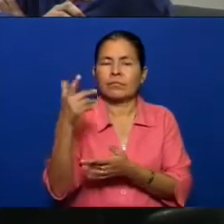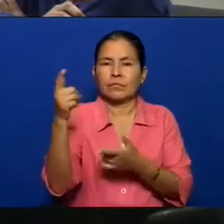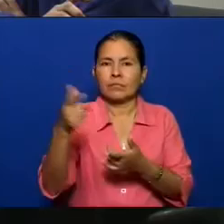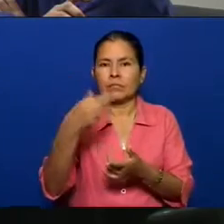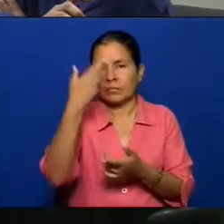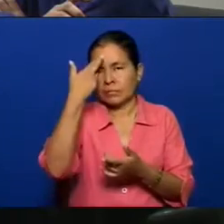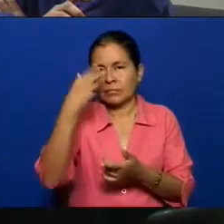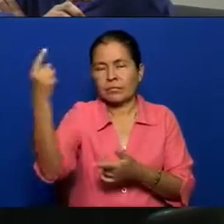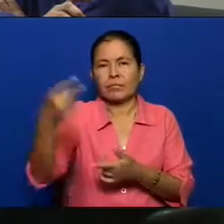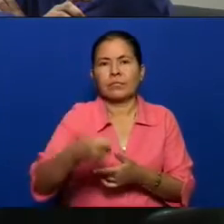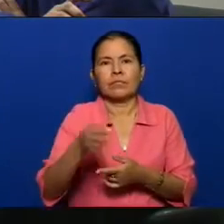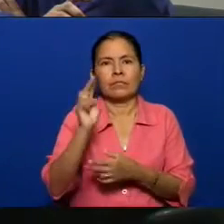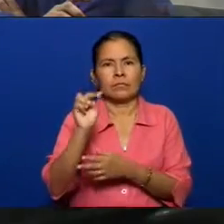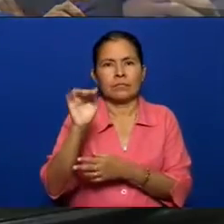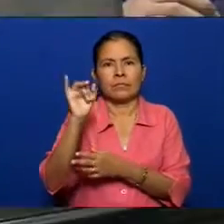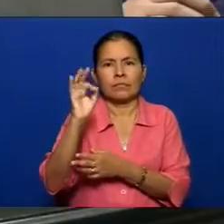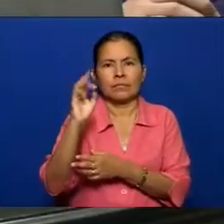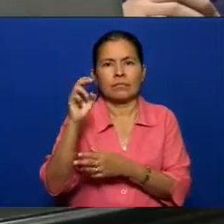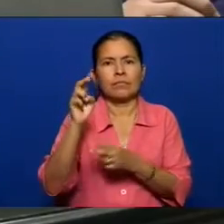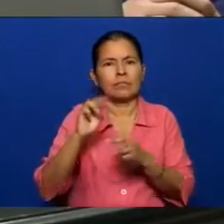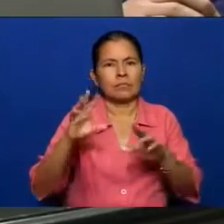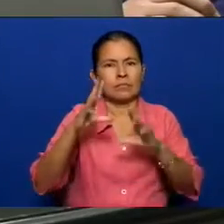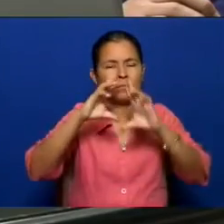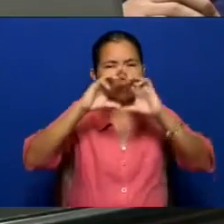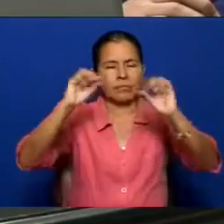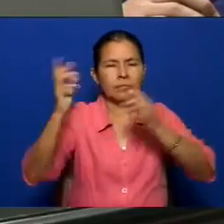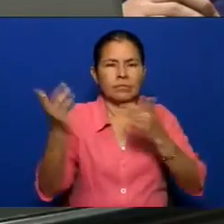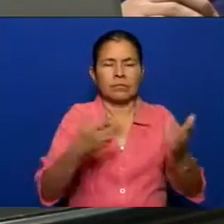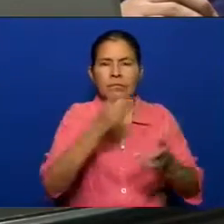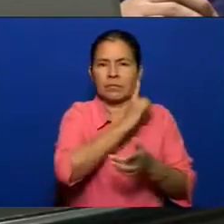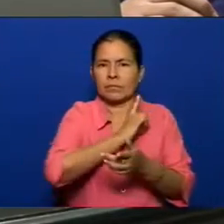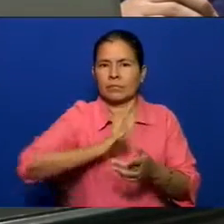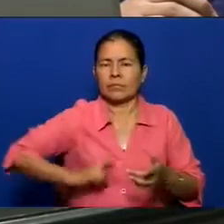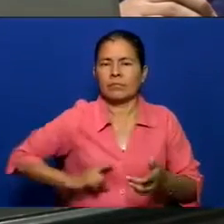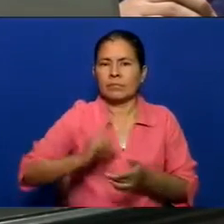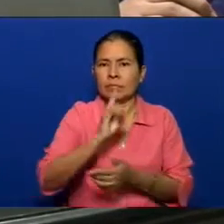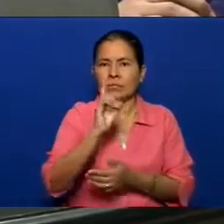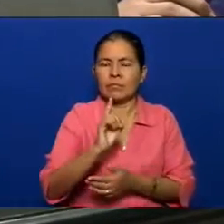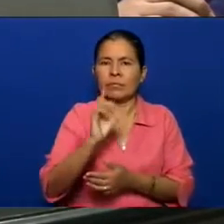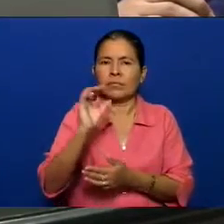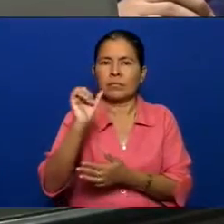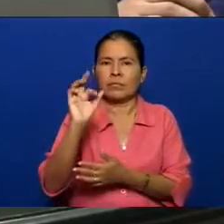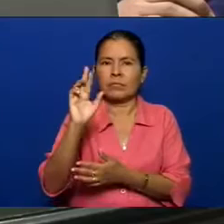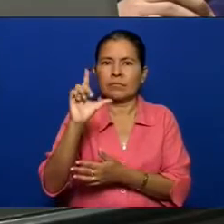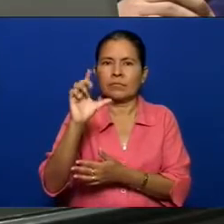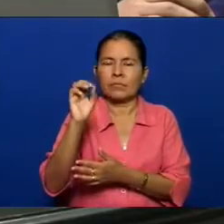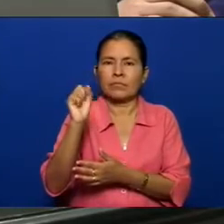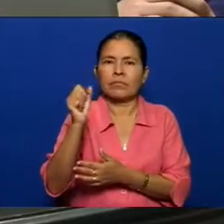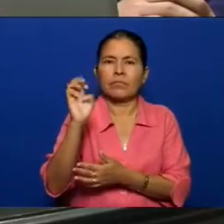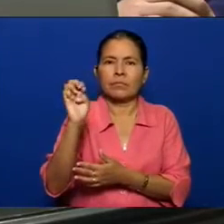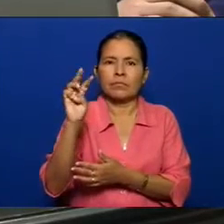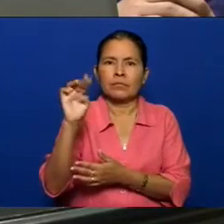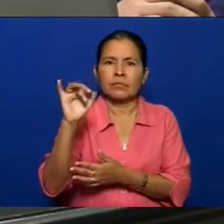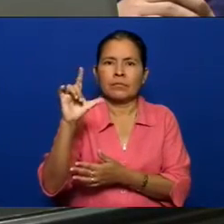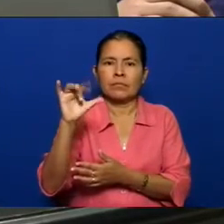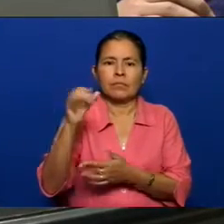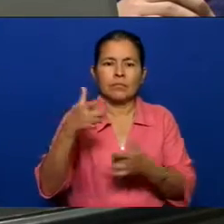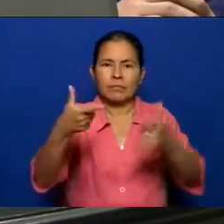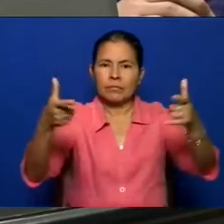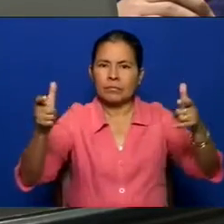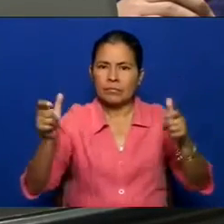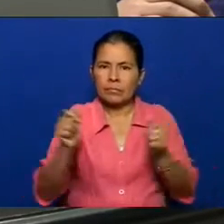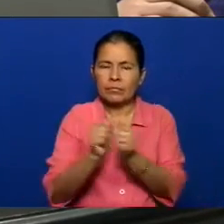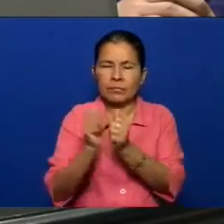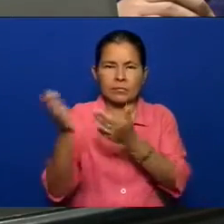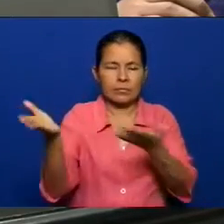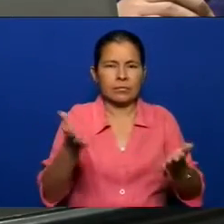y también nos acompaña el diputado Carlos Emilio López, él es miembro o integrante del Grupo